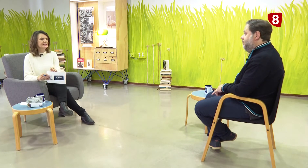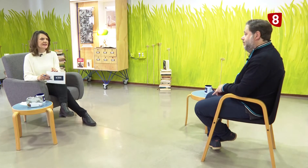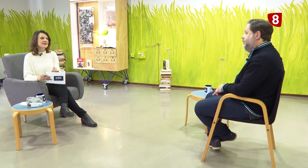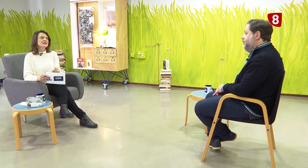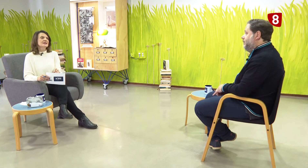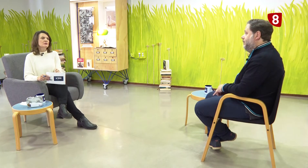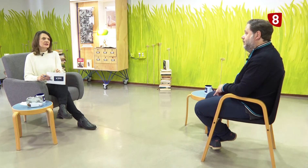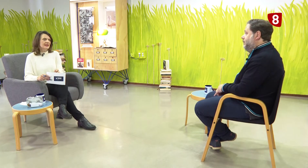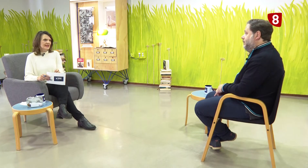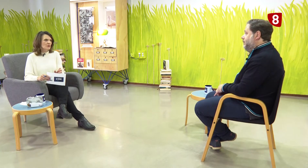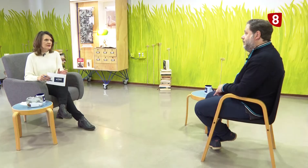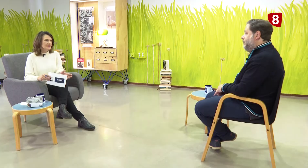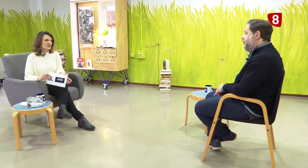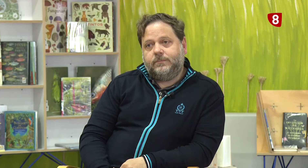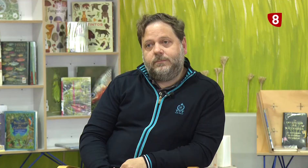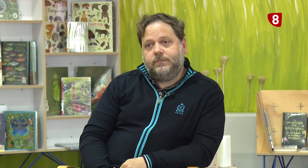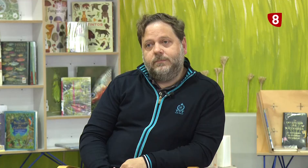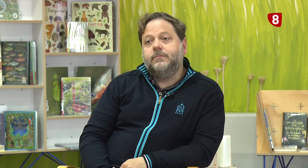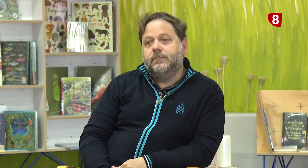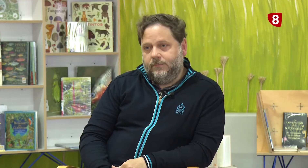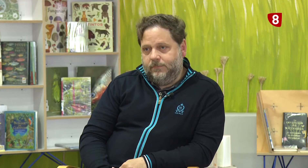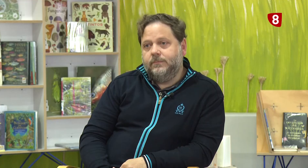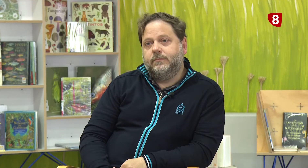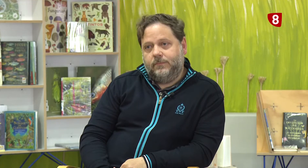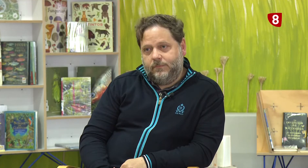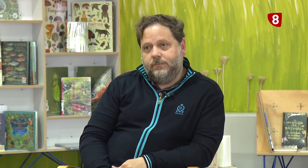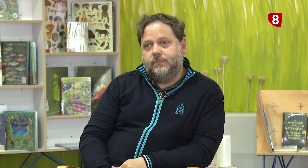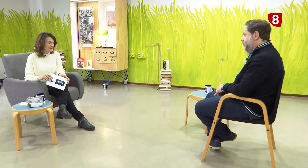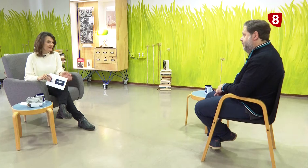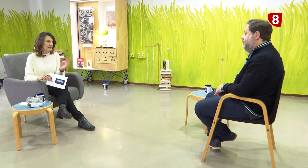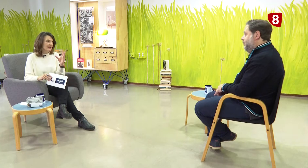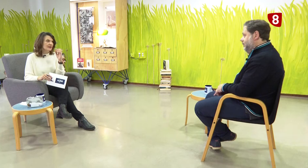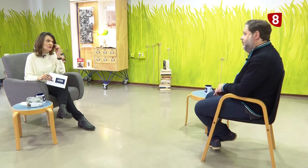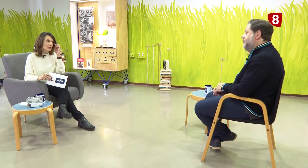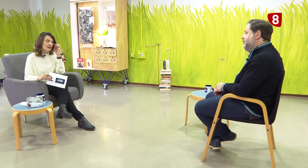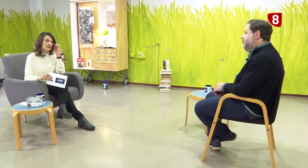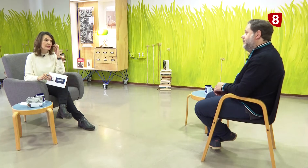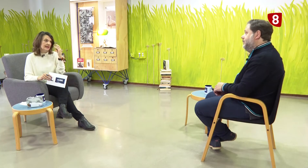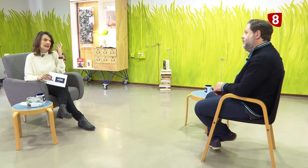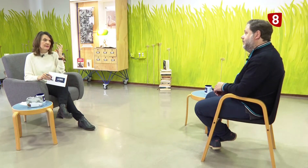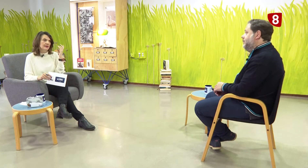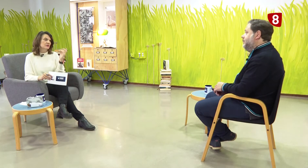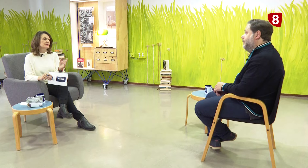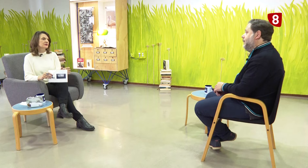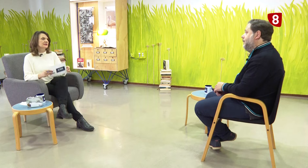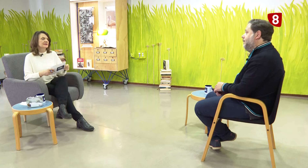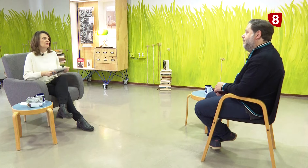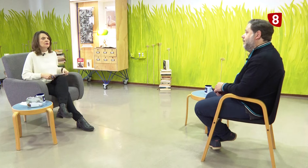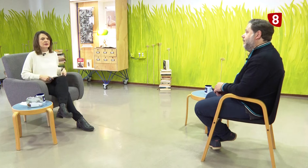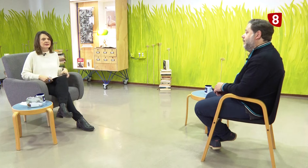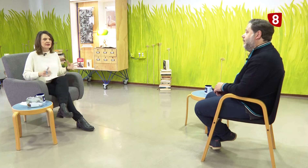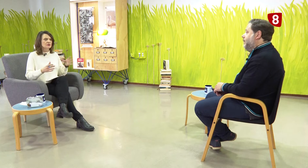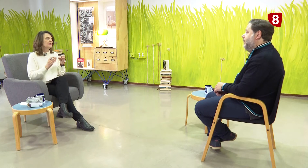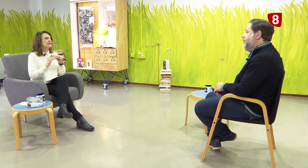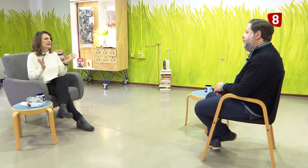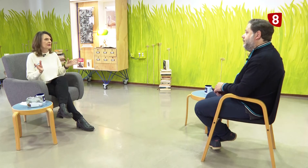poco más de detalle, pues cada lengua tiene su propia interpretación, no es decir, hay un concepto general para muchas personas que dicen,